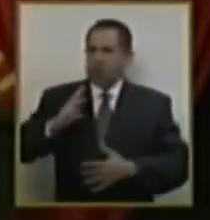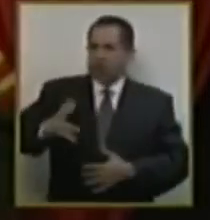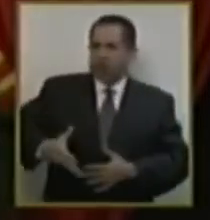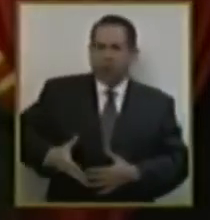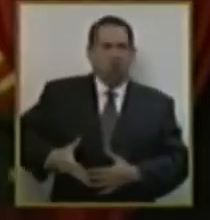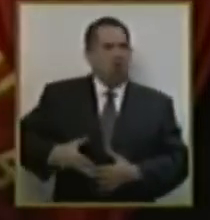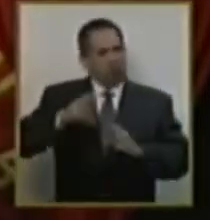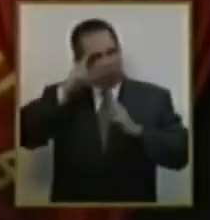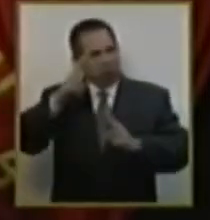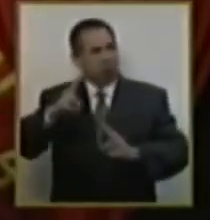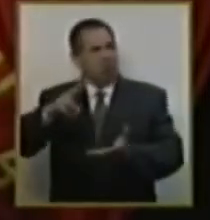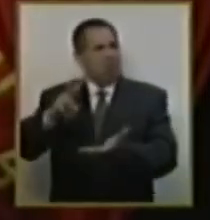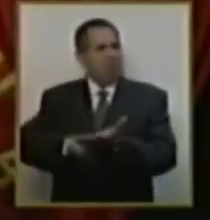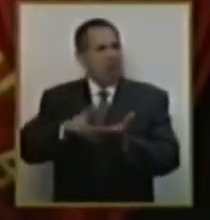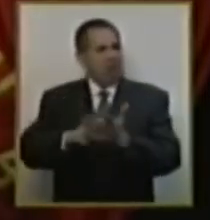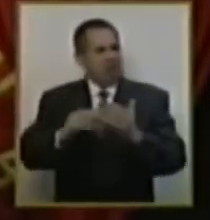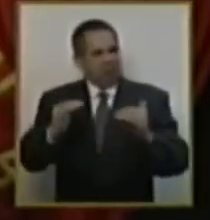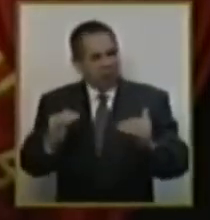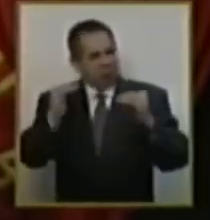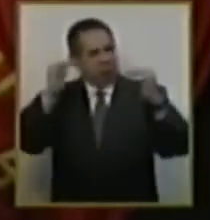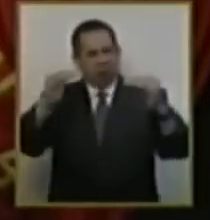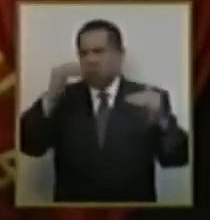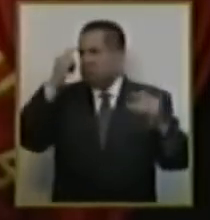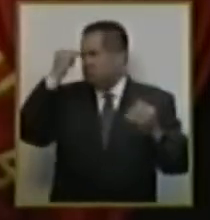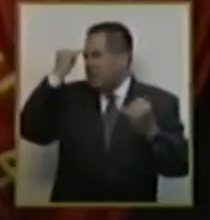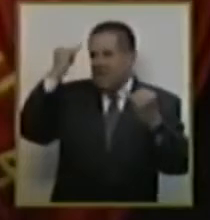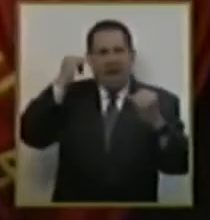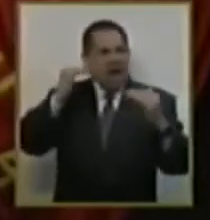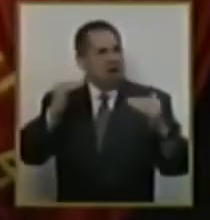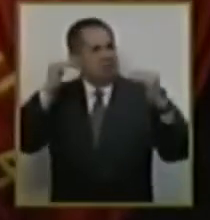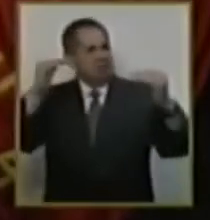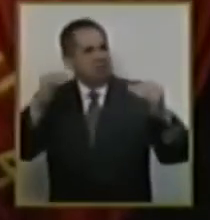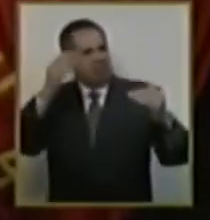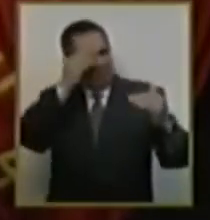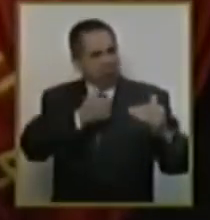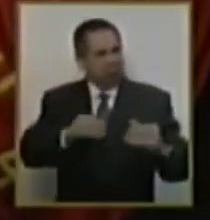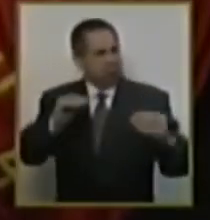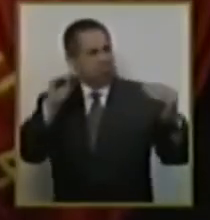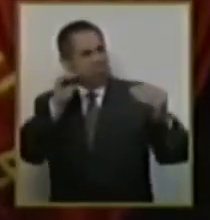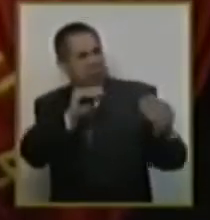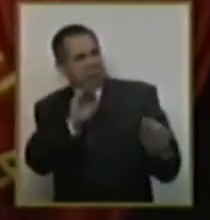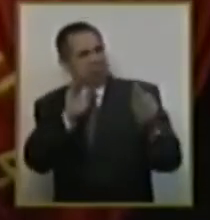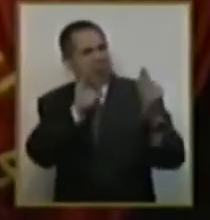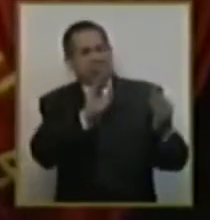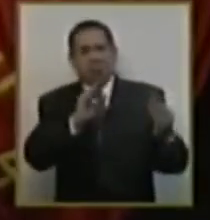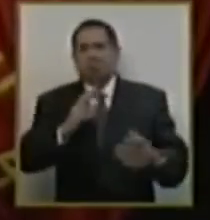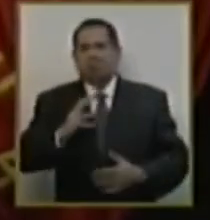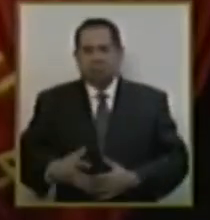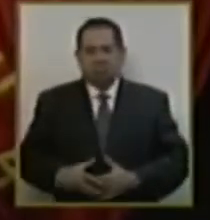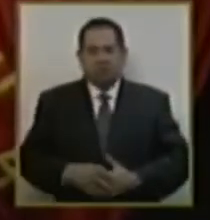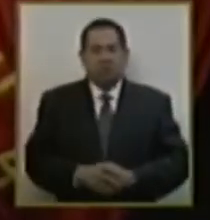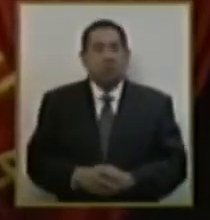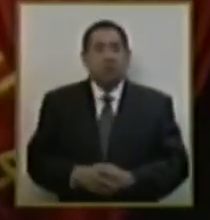valor, soberanía, imaginación y habilidad diplomática. Turquía se